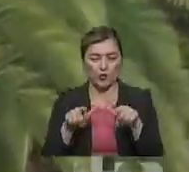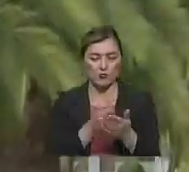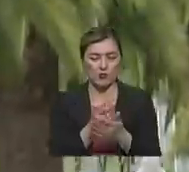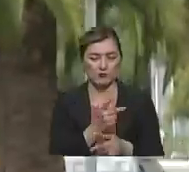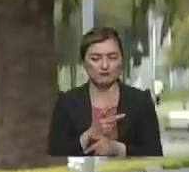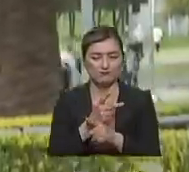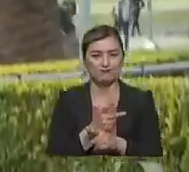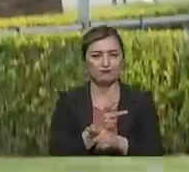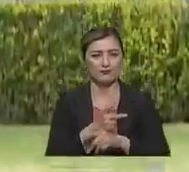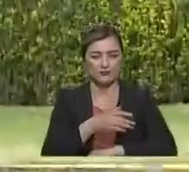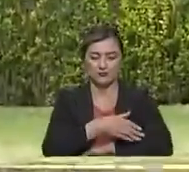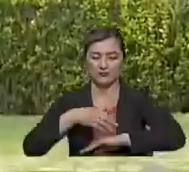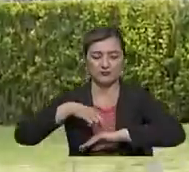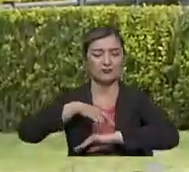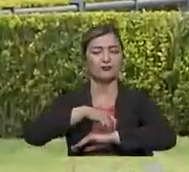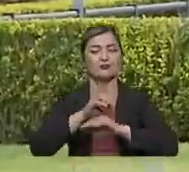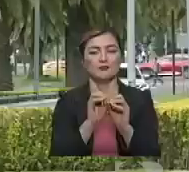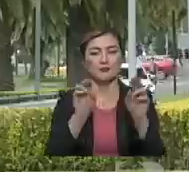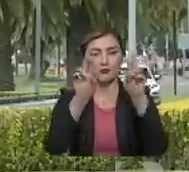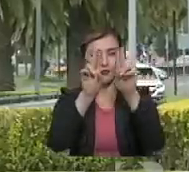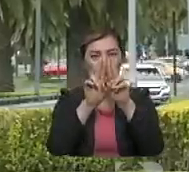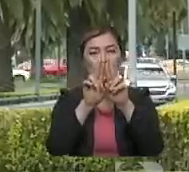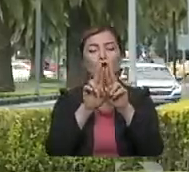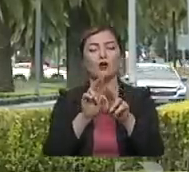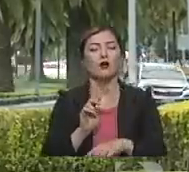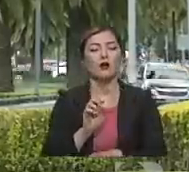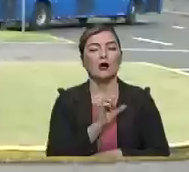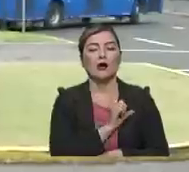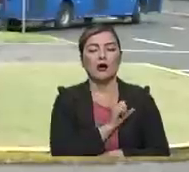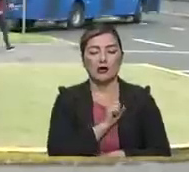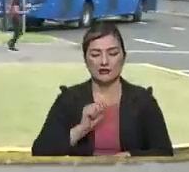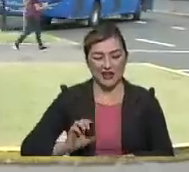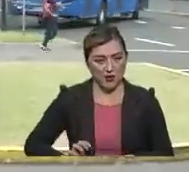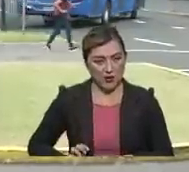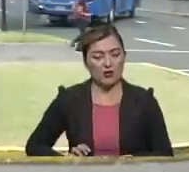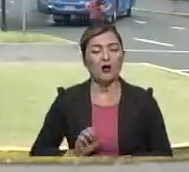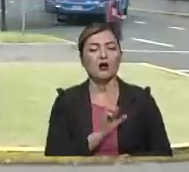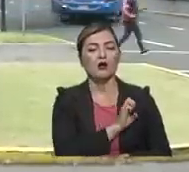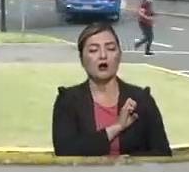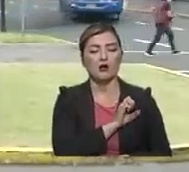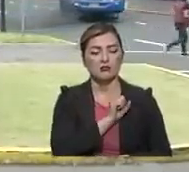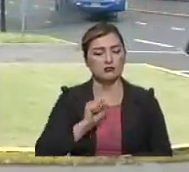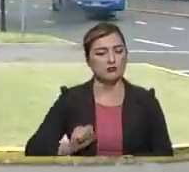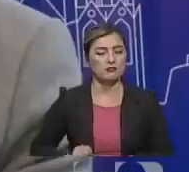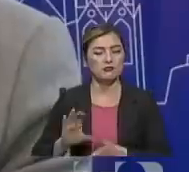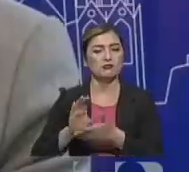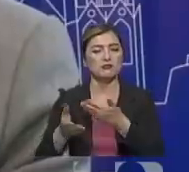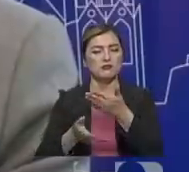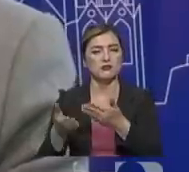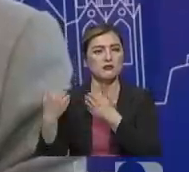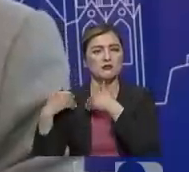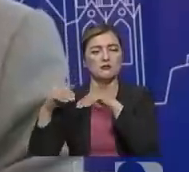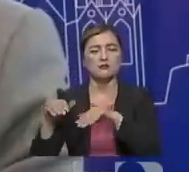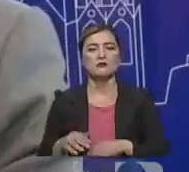ejemplo, el parterre que está ubicado en las calles Naciones Unidas y República del Salvador está a cargo de un centro comercial de la zona. Él también